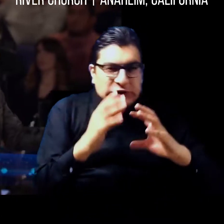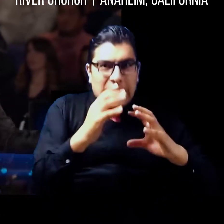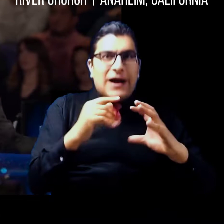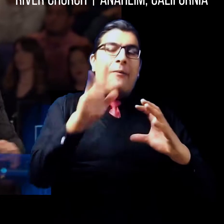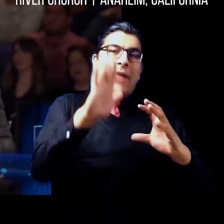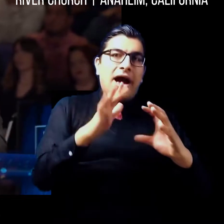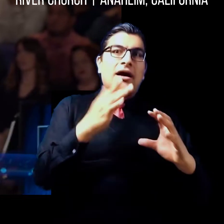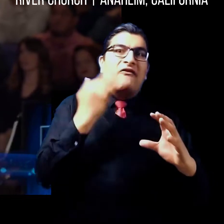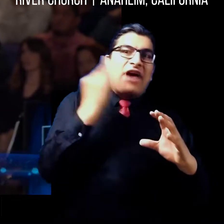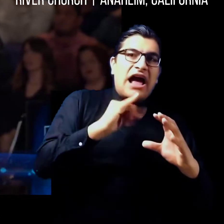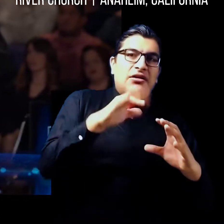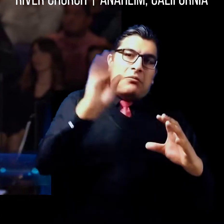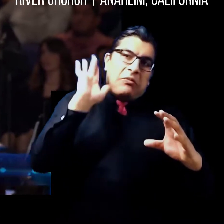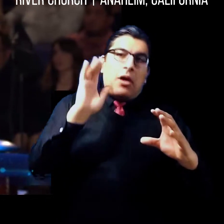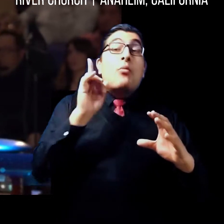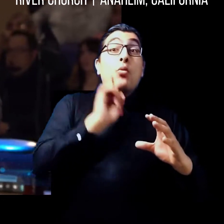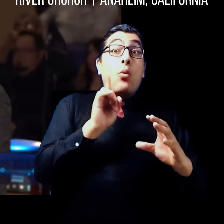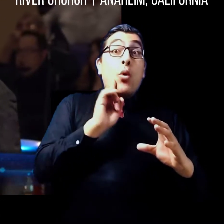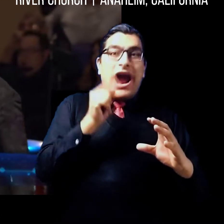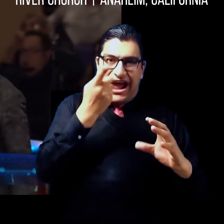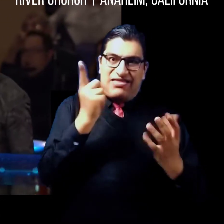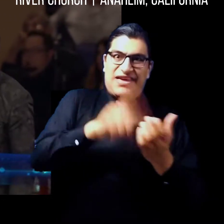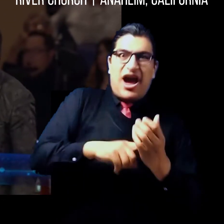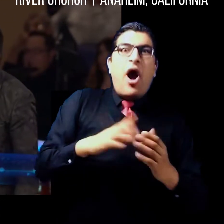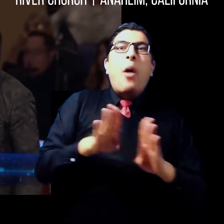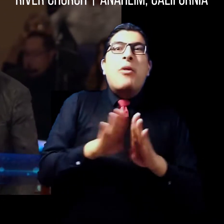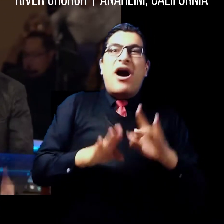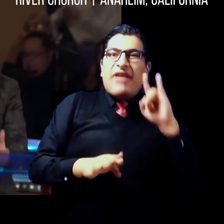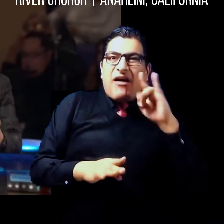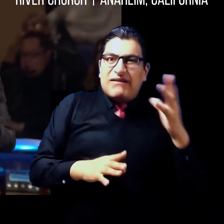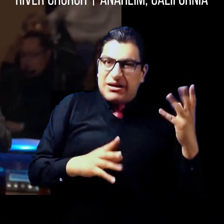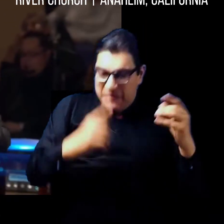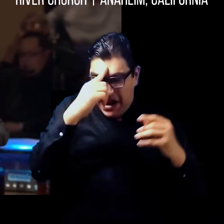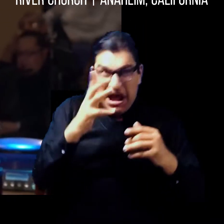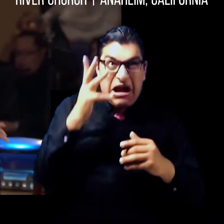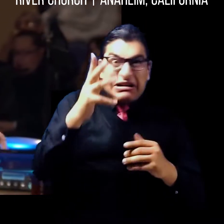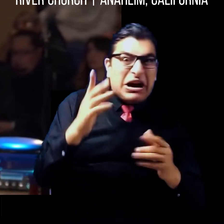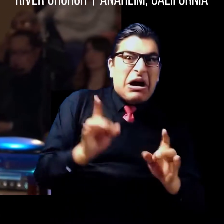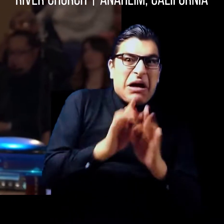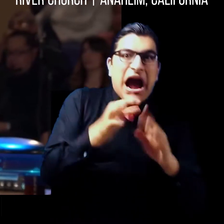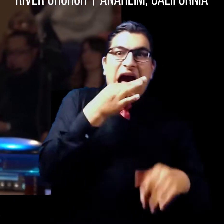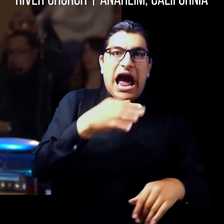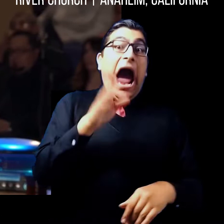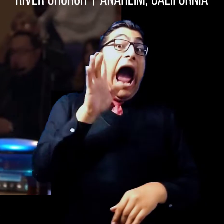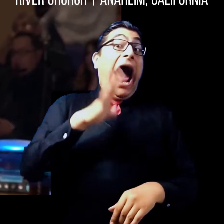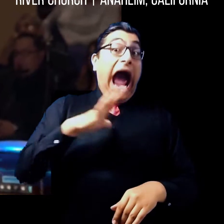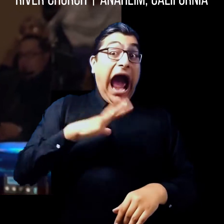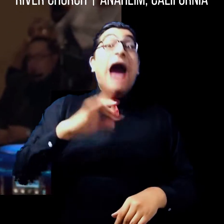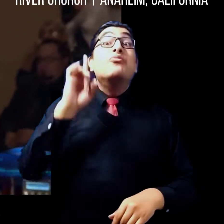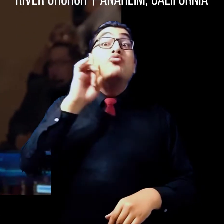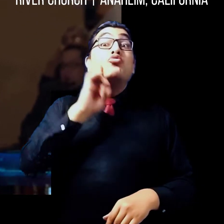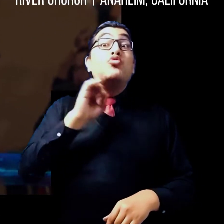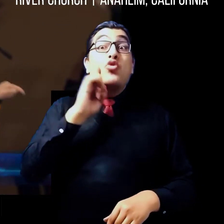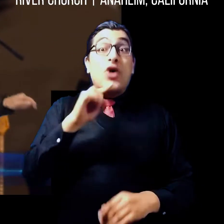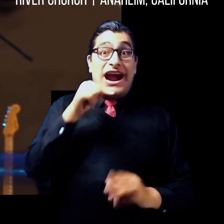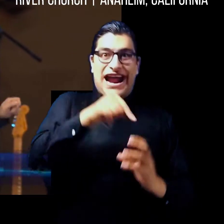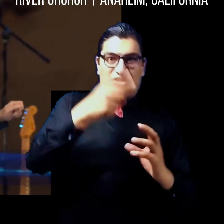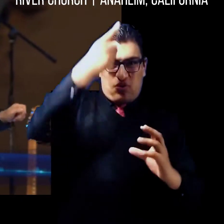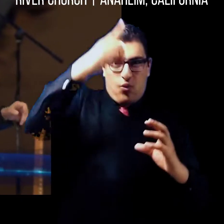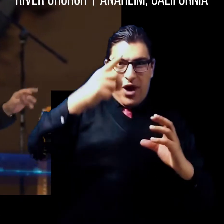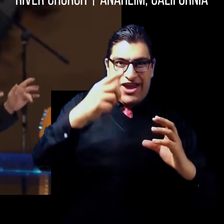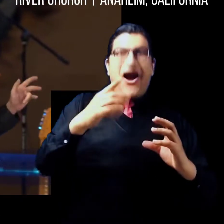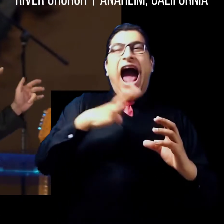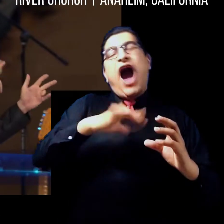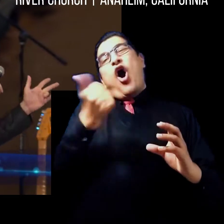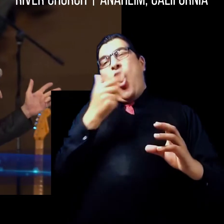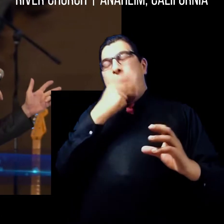una embustera o no, pero la Biblia dice que tenía un espíritu de adivinación. Y había dueños de esa mujer, porque la mujer era una esclava, que